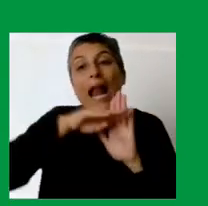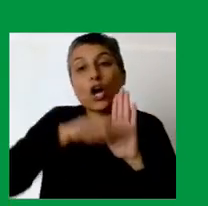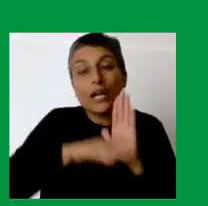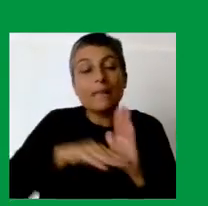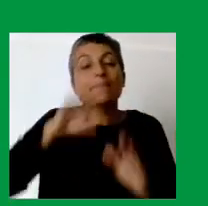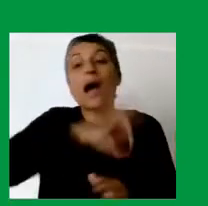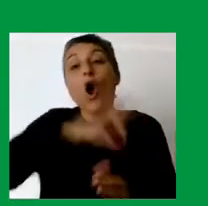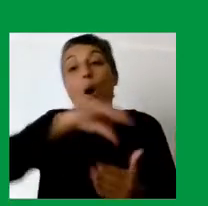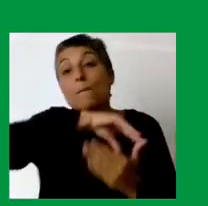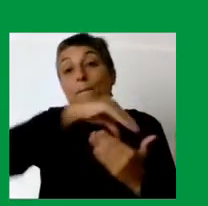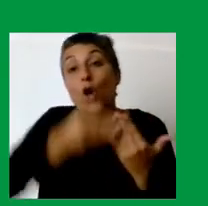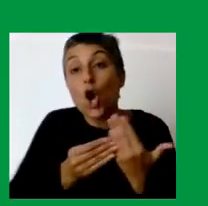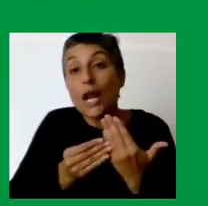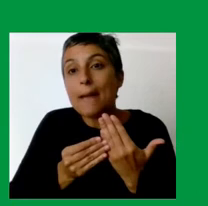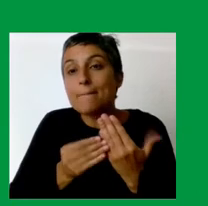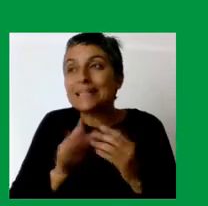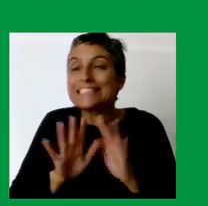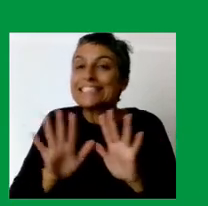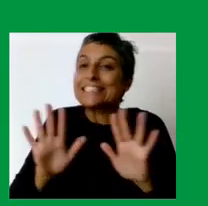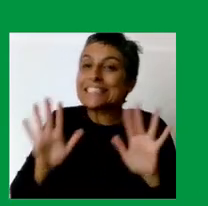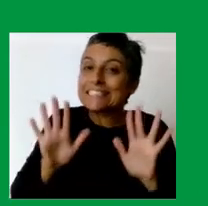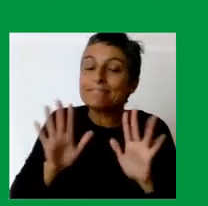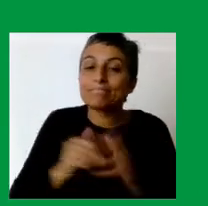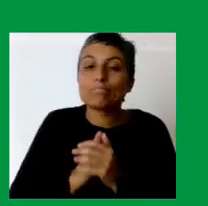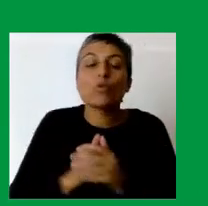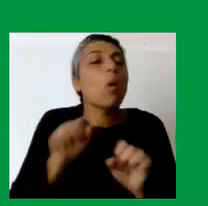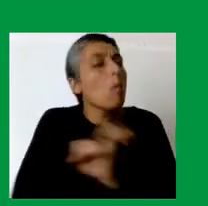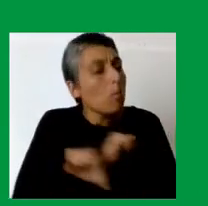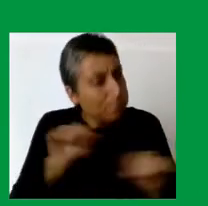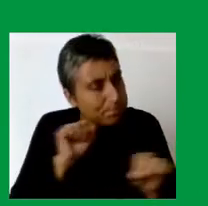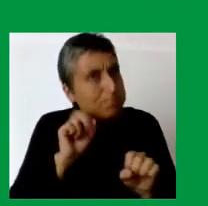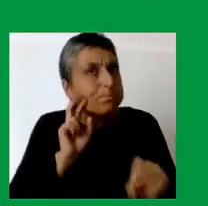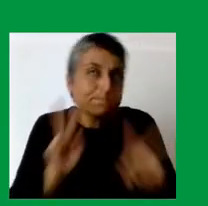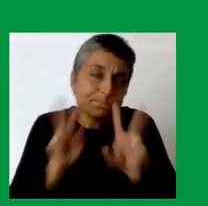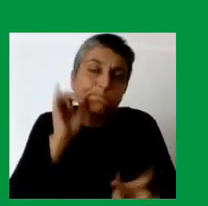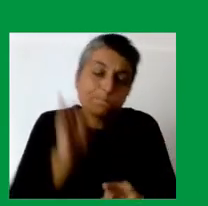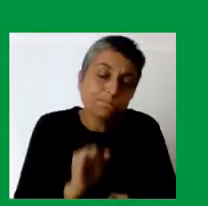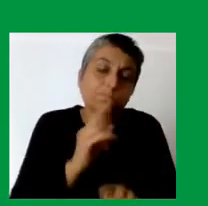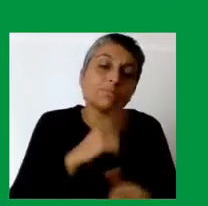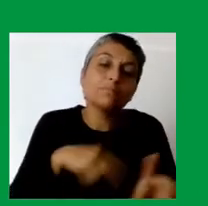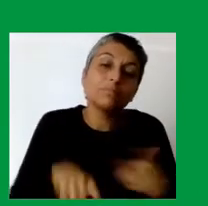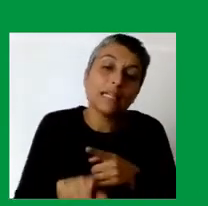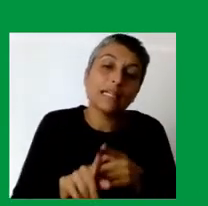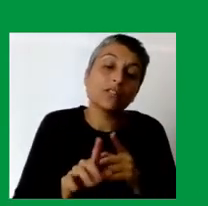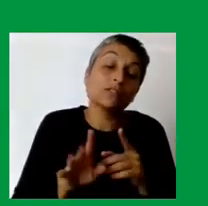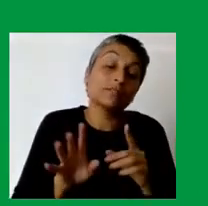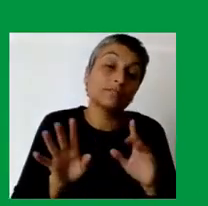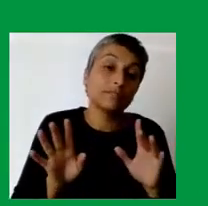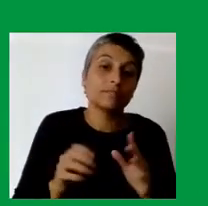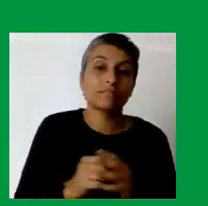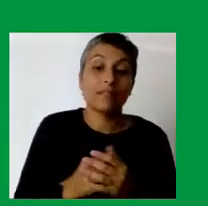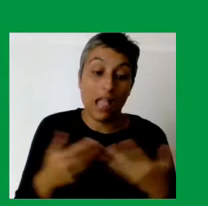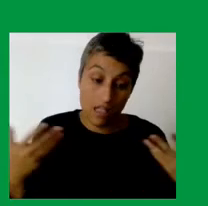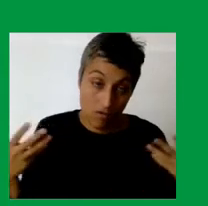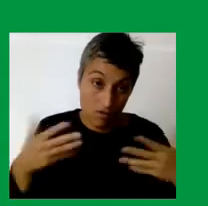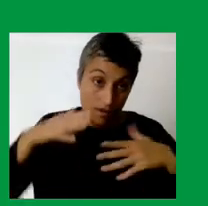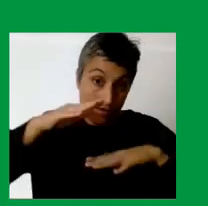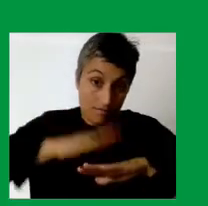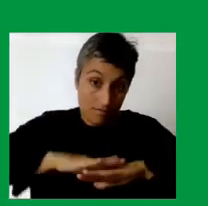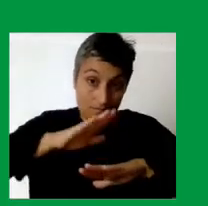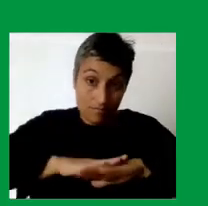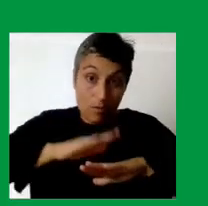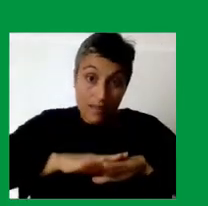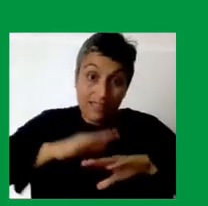programas son completamente opacos. Podemos analizarlos, pero eso sería otro tema, podemos analizarlos, pero por el momento,